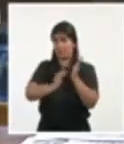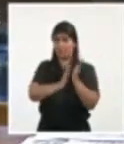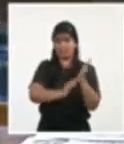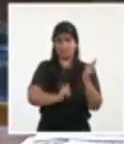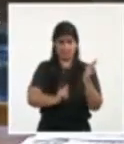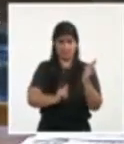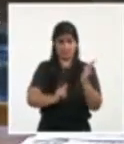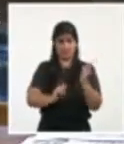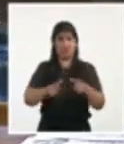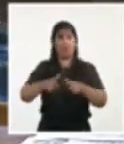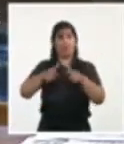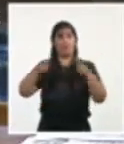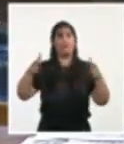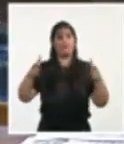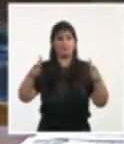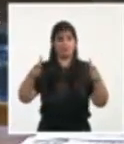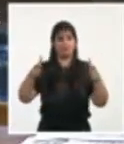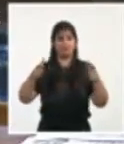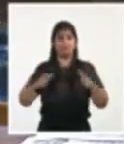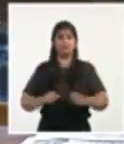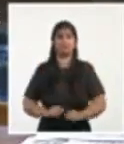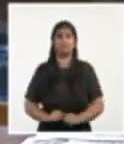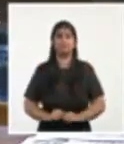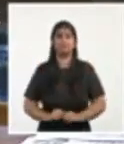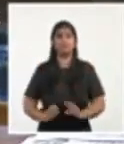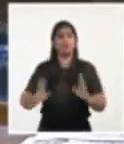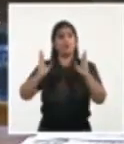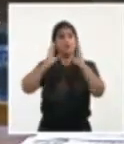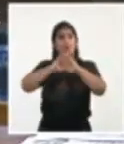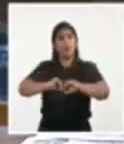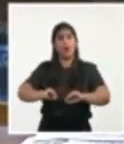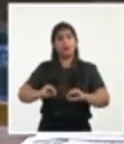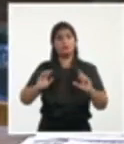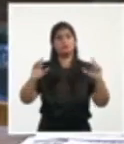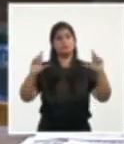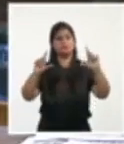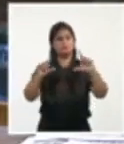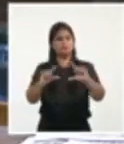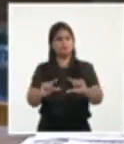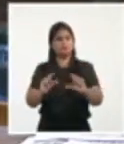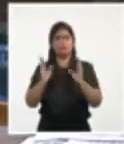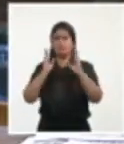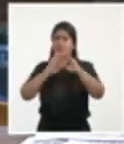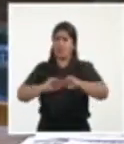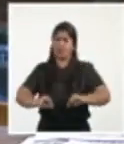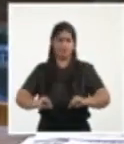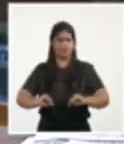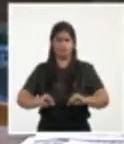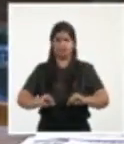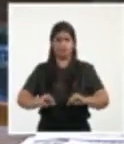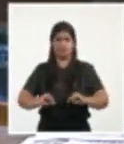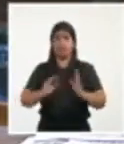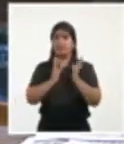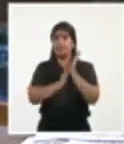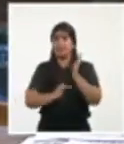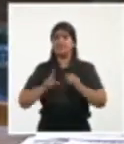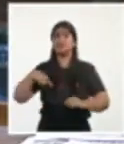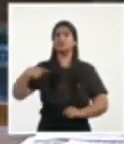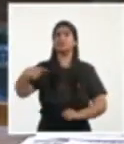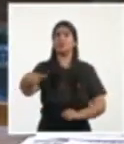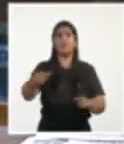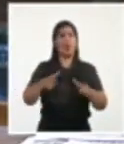escalera de crecimiento exponencial del número de casos, con un incremento en la intensidad de transmisión en el país de un